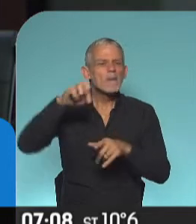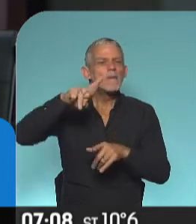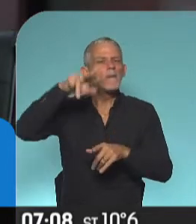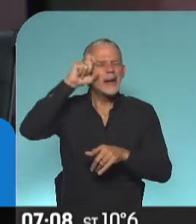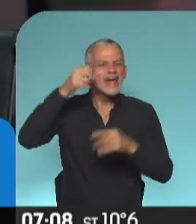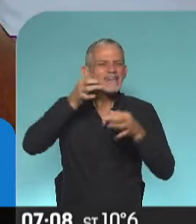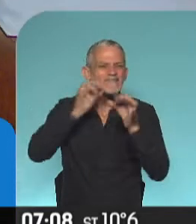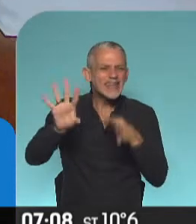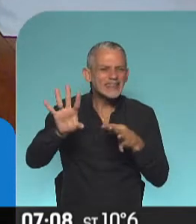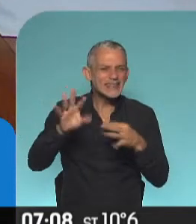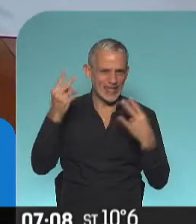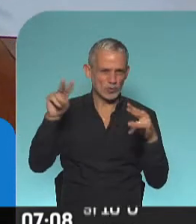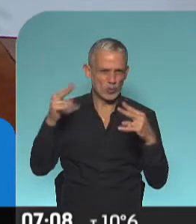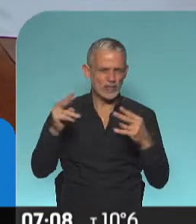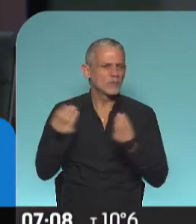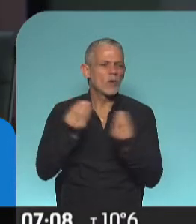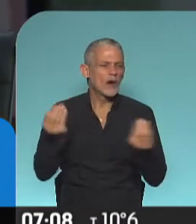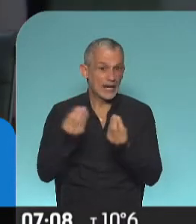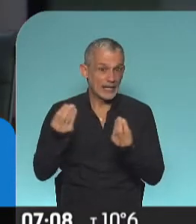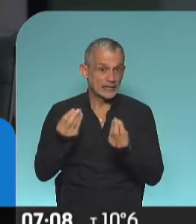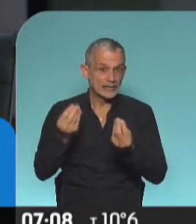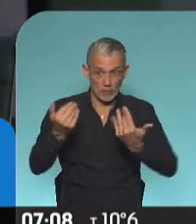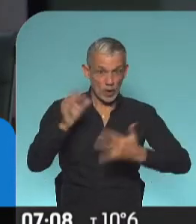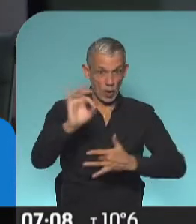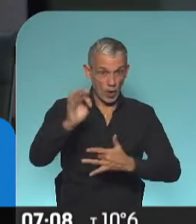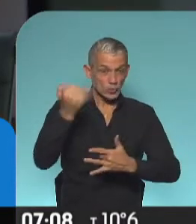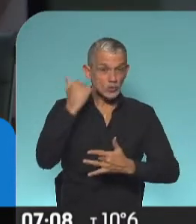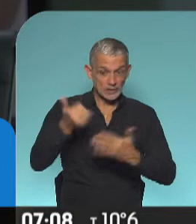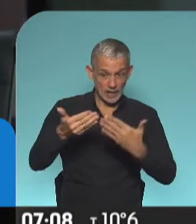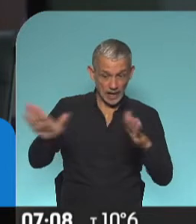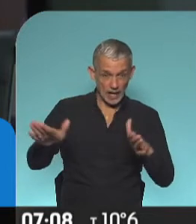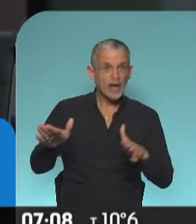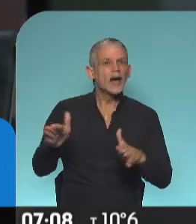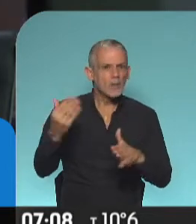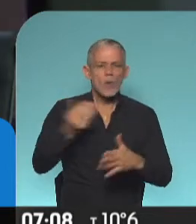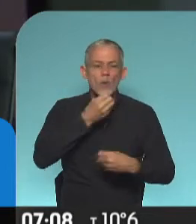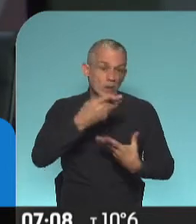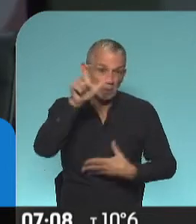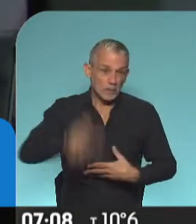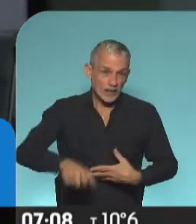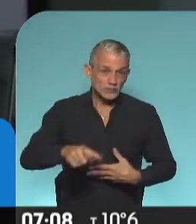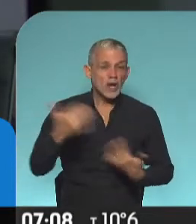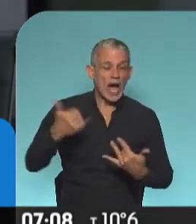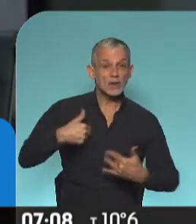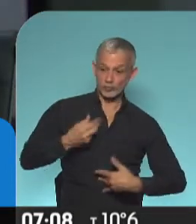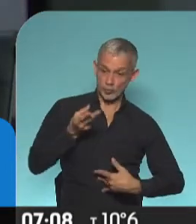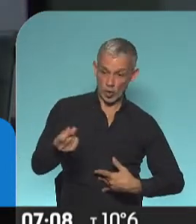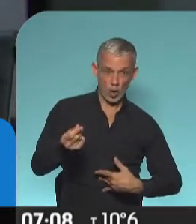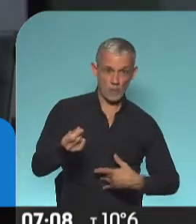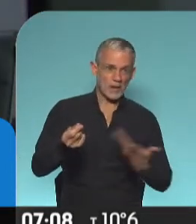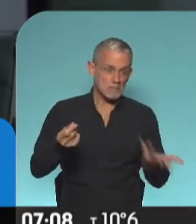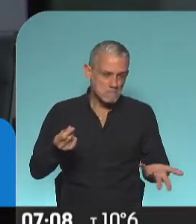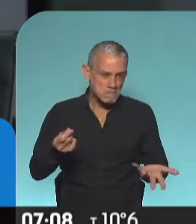de turismo y que va a consistir, va a estar habilitado a partir de octubre y va a consistir que cualquier persona que haga una compra, ya